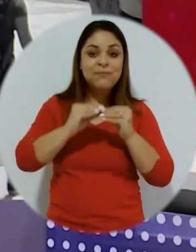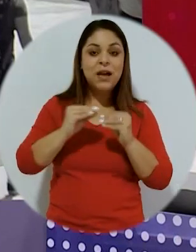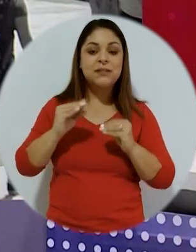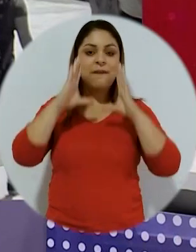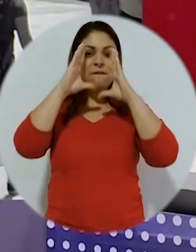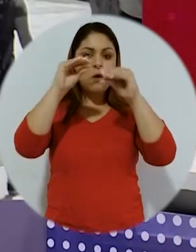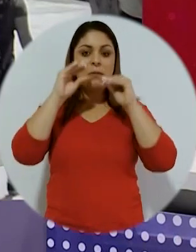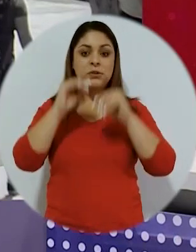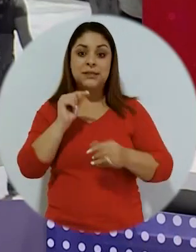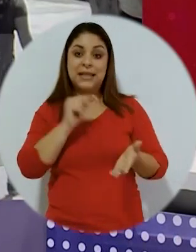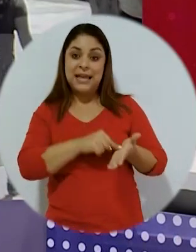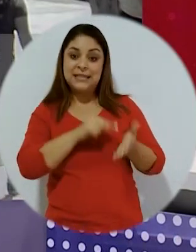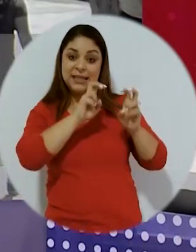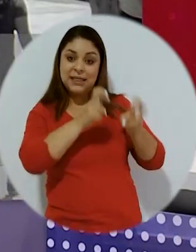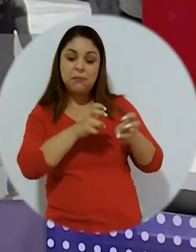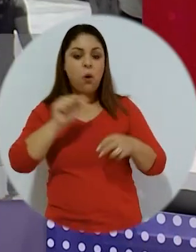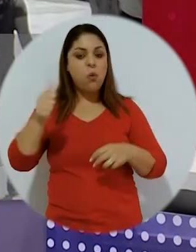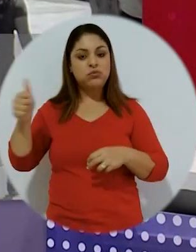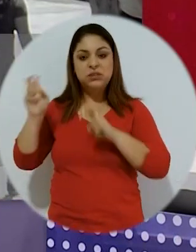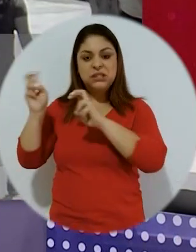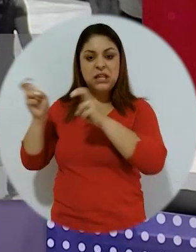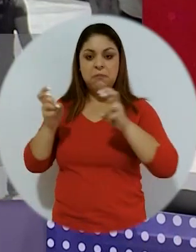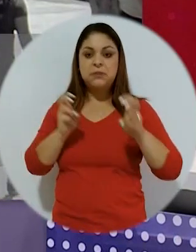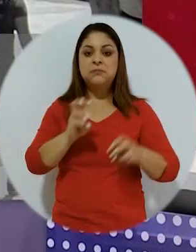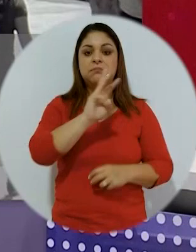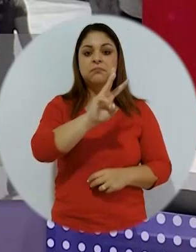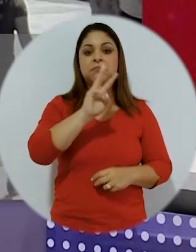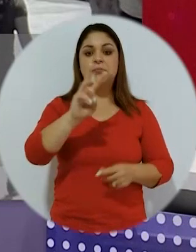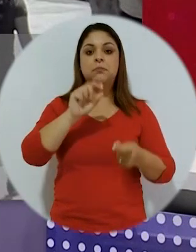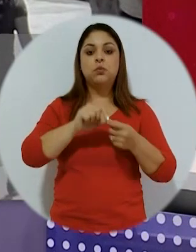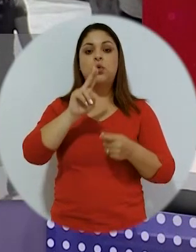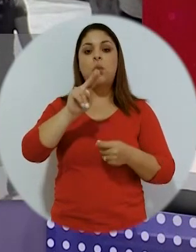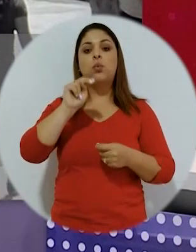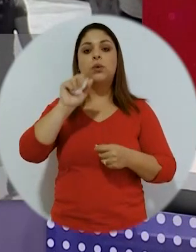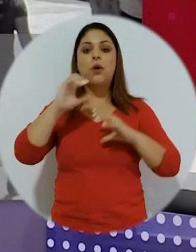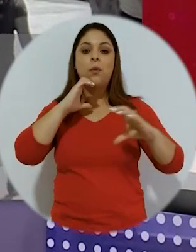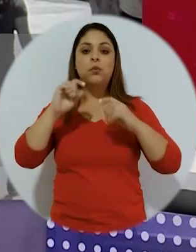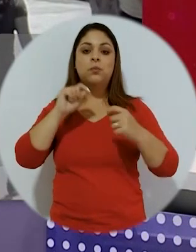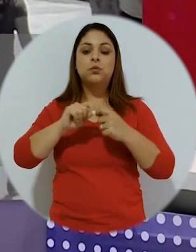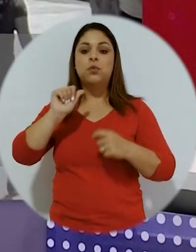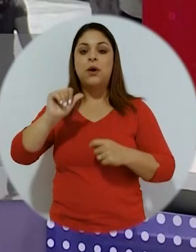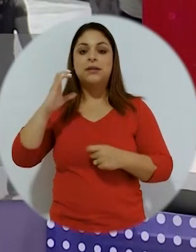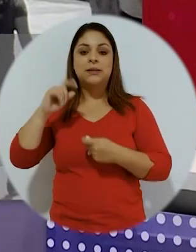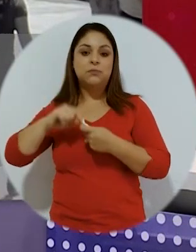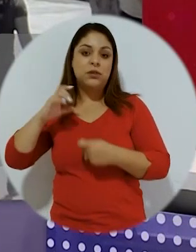buscar más información sobre este y otros temas en